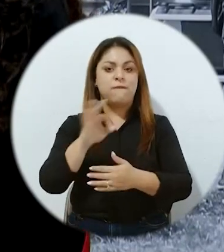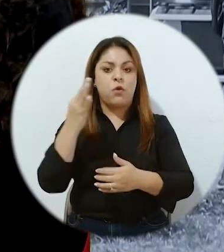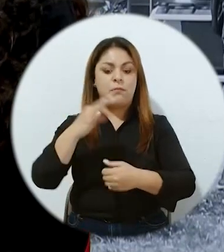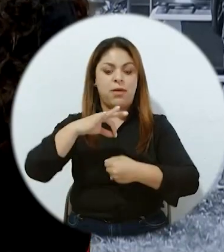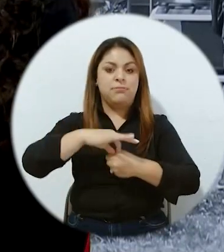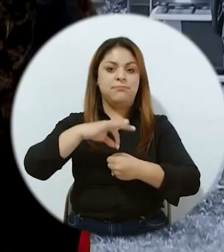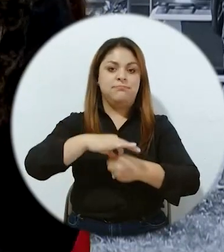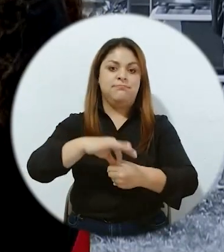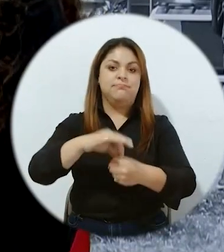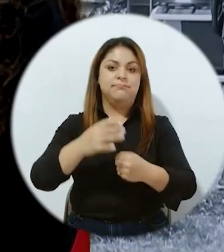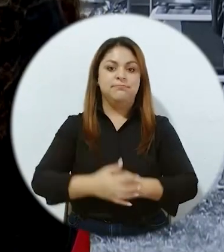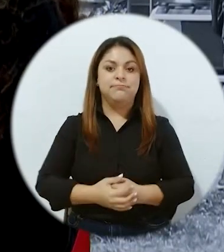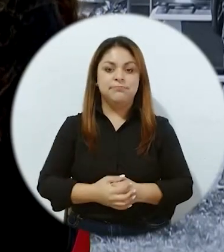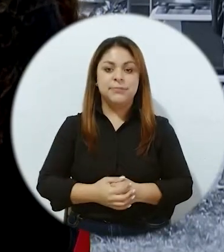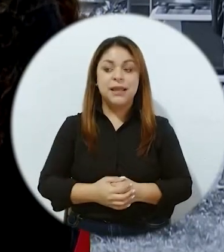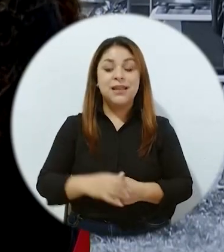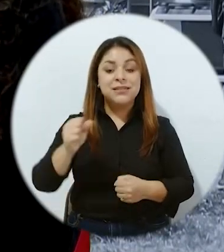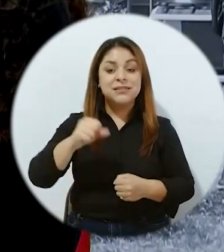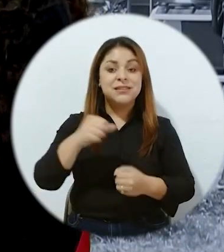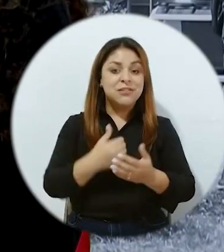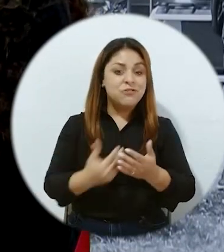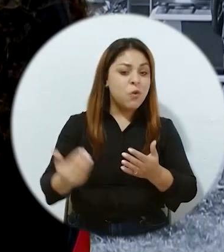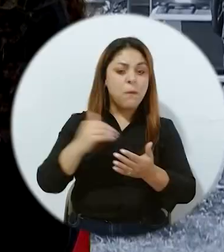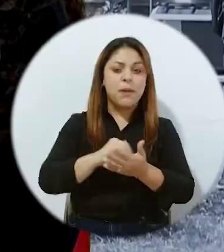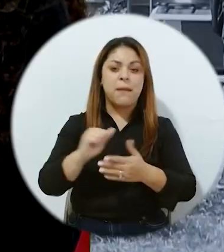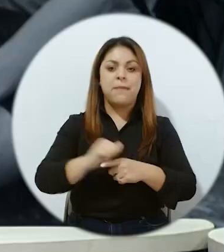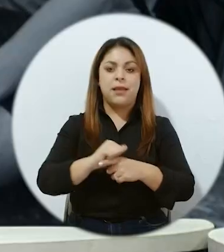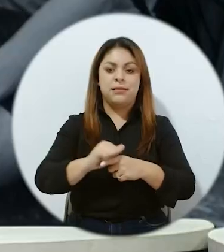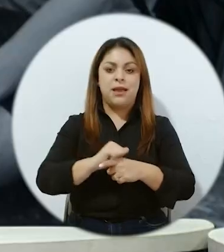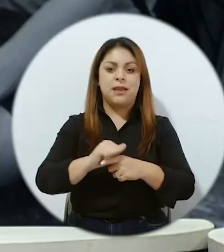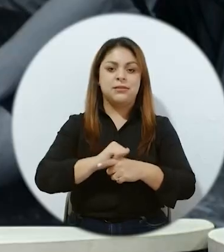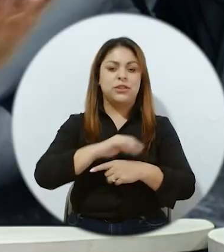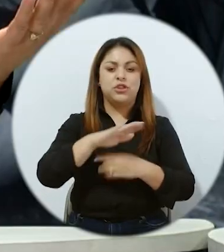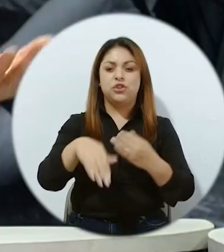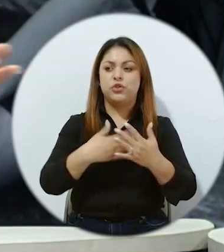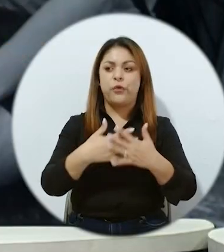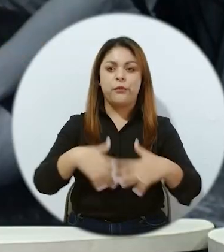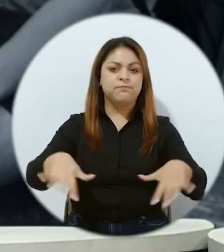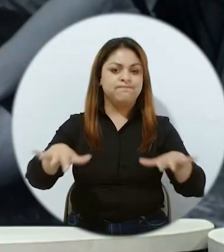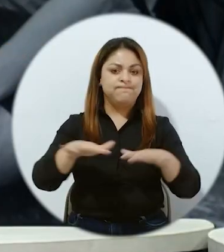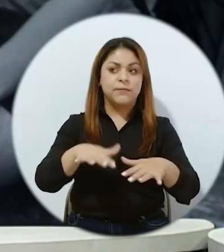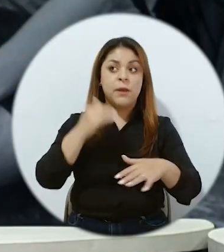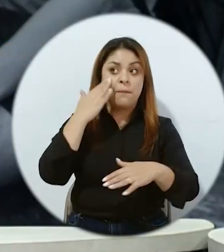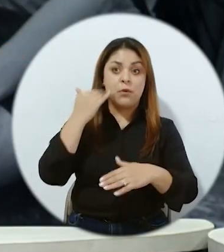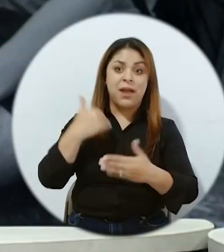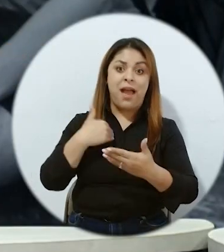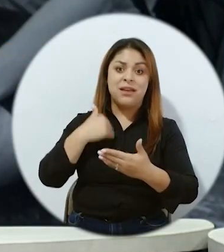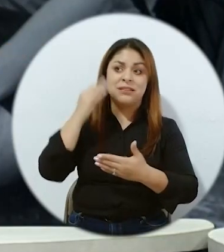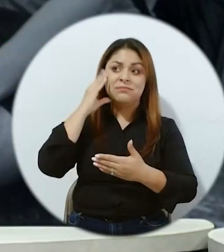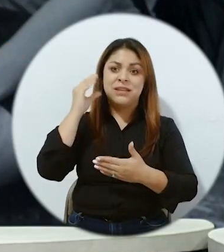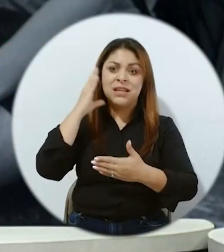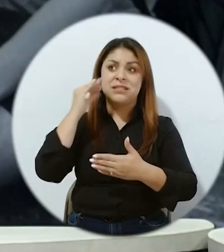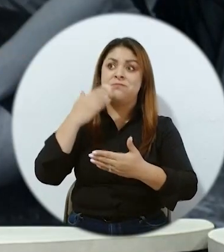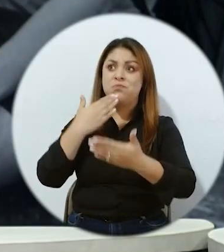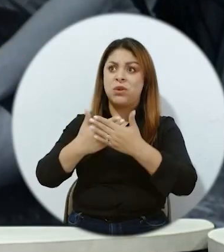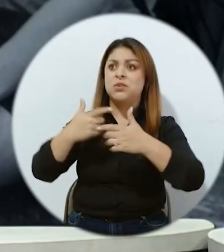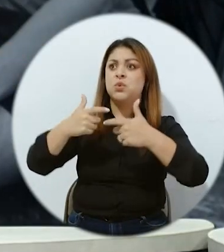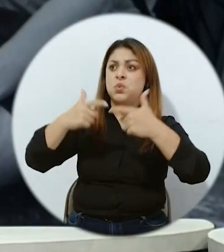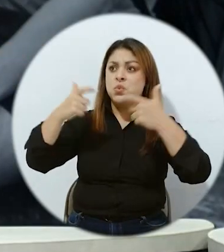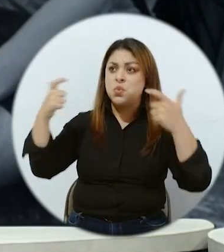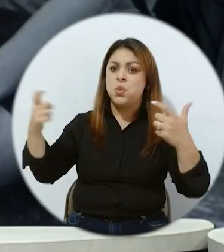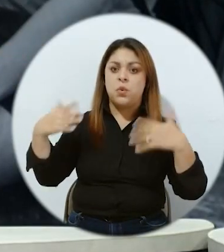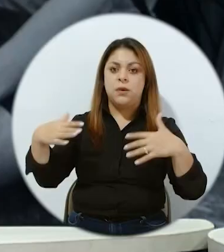forma de hacer las cosas. Sí, recuperar las prácticas en todas partes, porque como ustedes dicen, hay experiencias exitosas a gran escala,